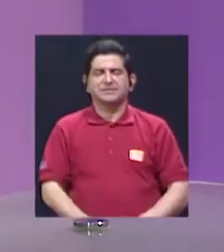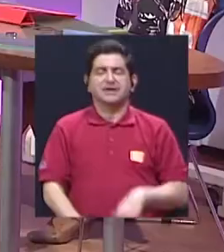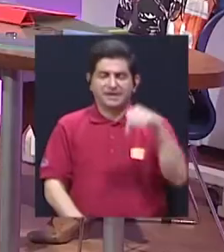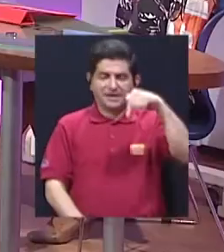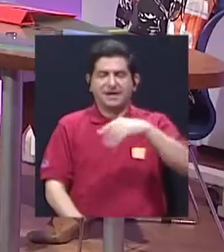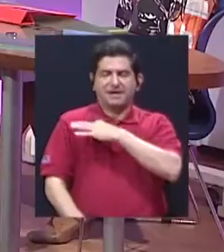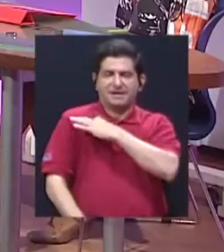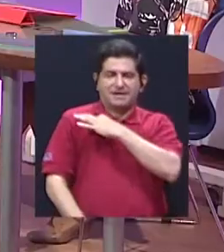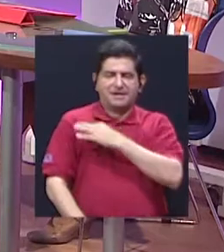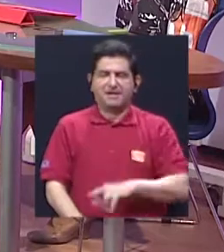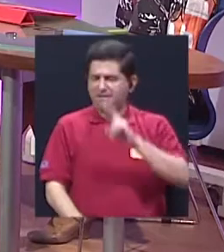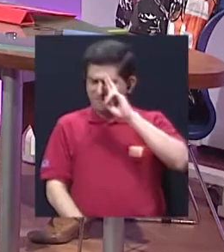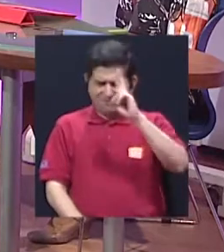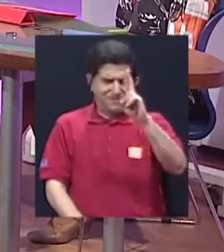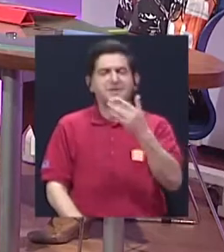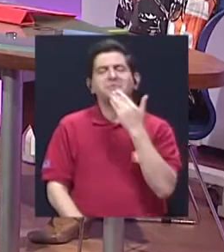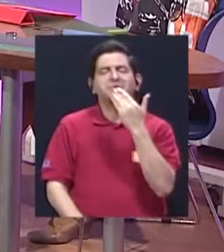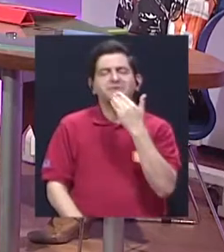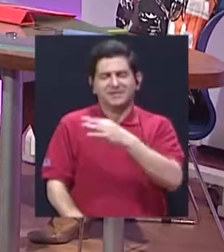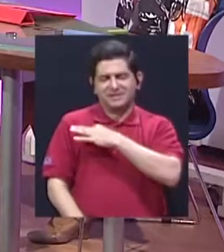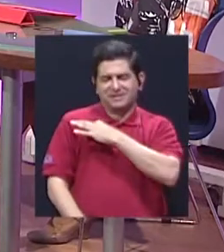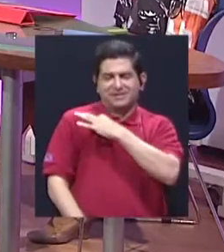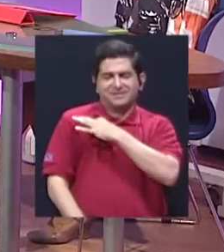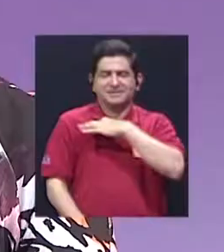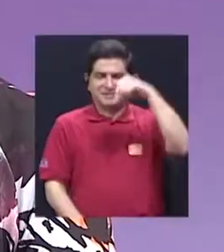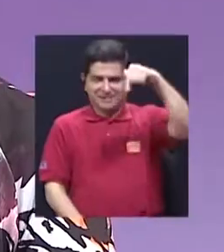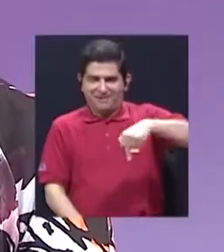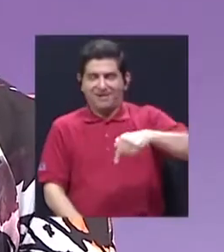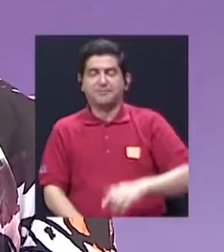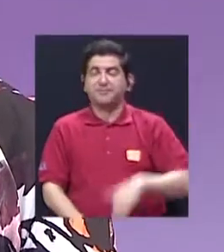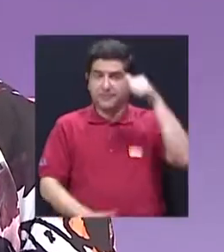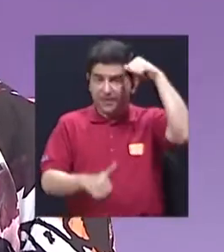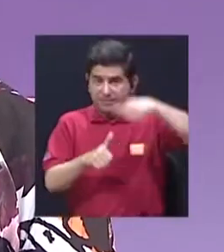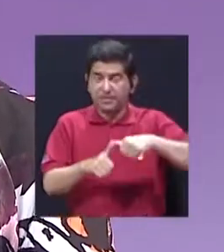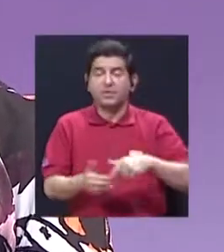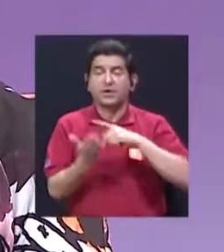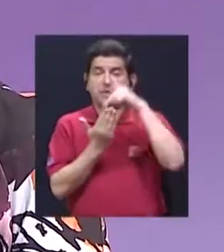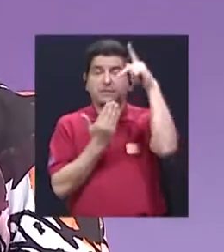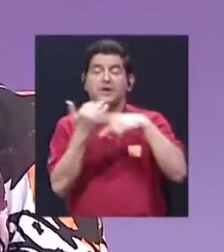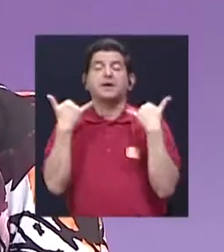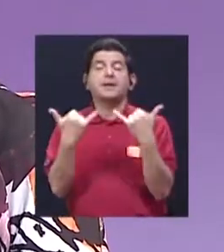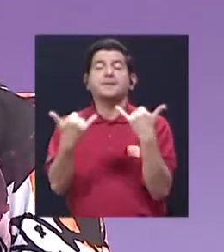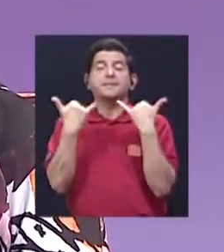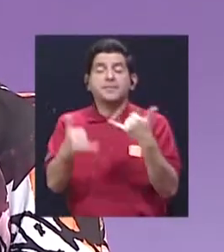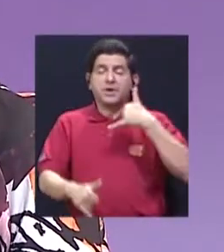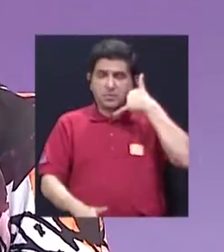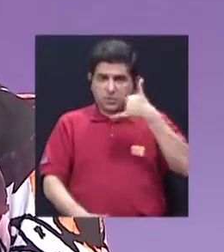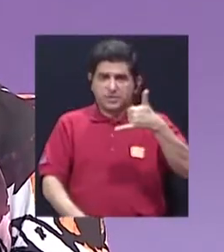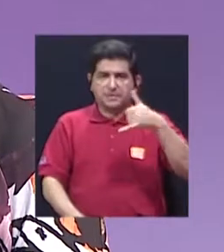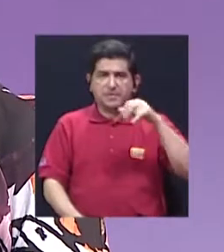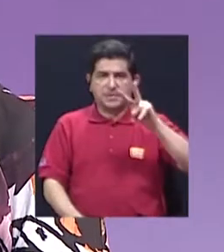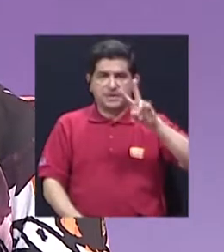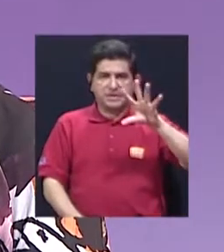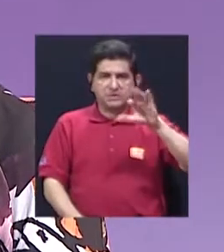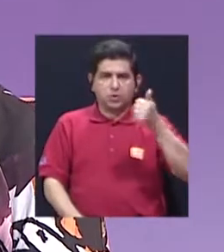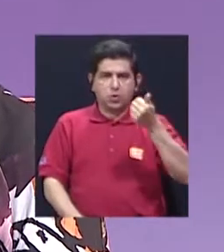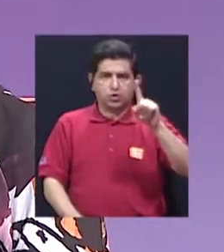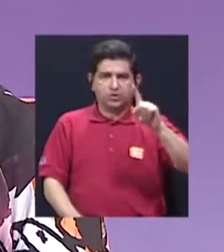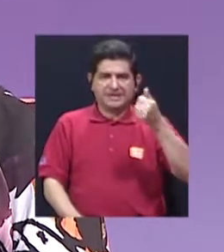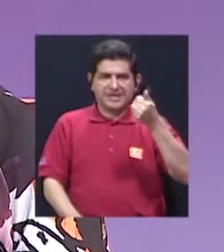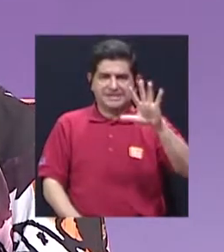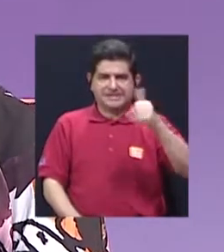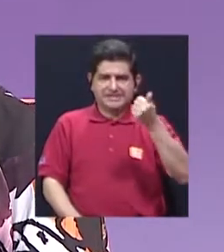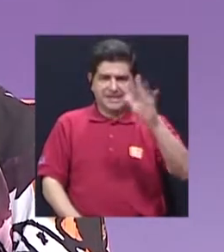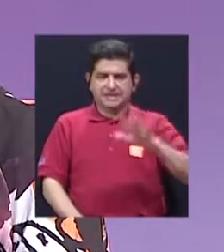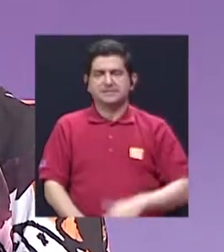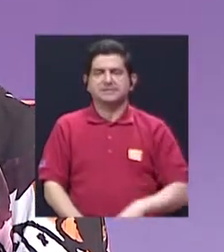Irreverencias. Muchas gracias más bien por la invitación aquí. Recuerde que estamos en vivo y que usted nos puede llamar al 25 11 15